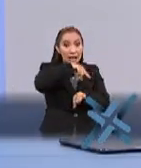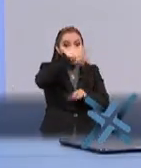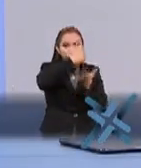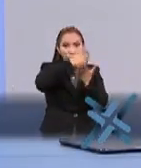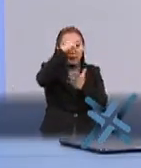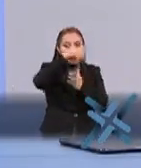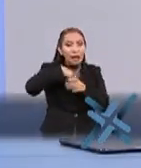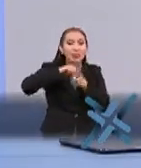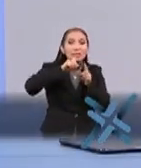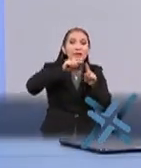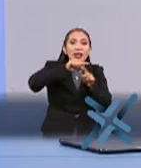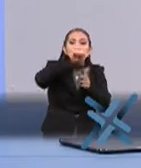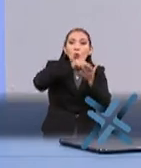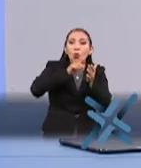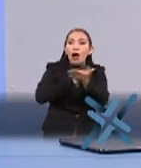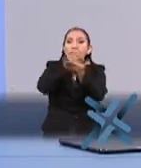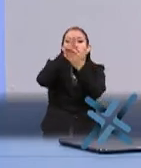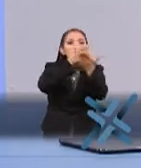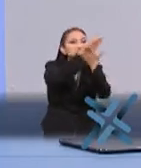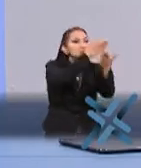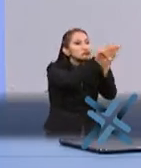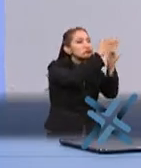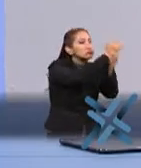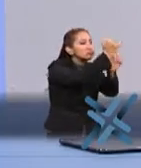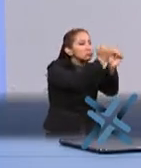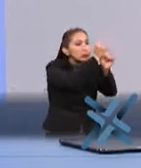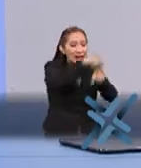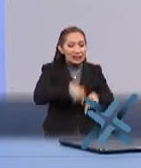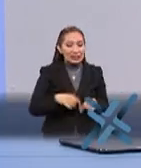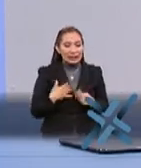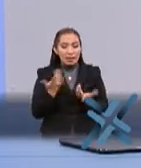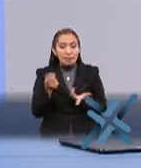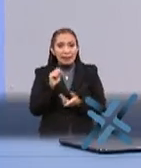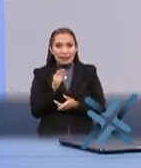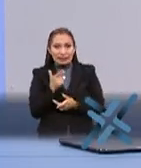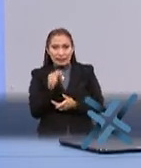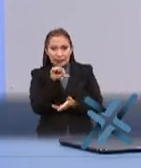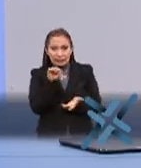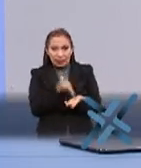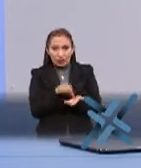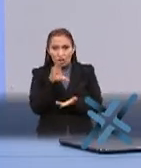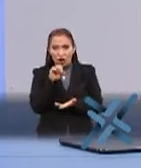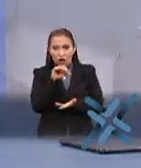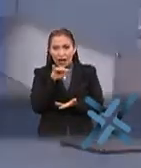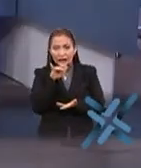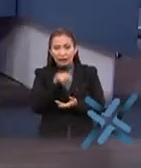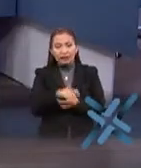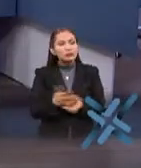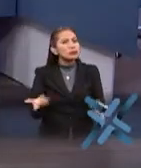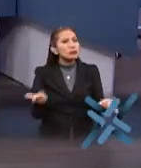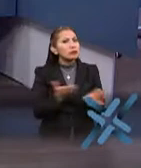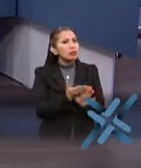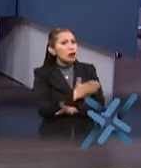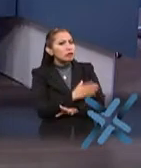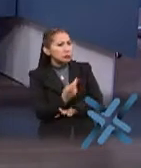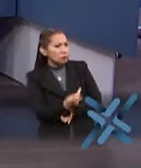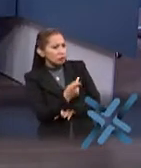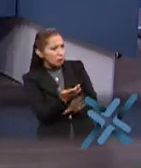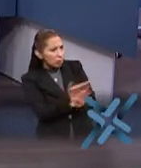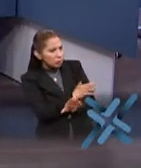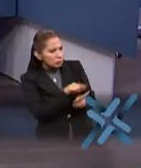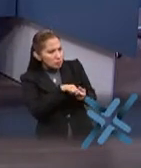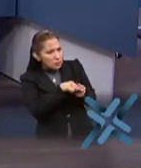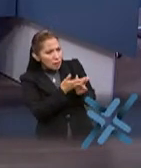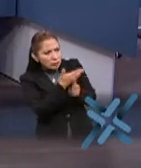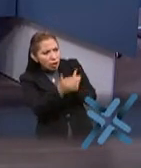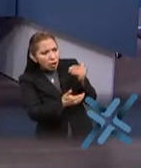nos vamos a diferentes centros de investigación, empezando en casa por los 27 centros CONACYT. ¿Cuándo se creó esta agencia? ¿Con